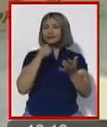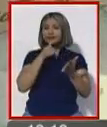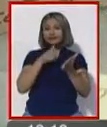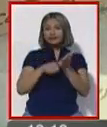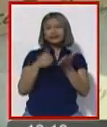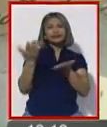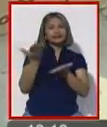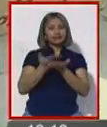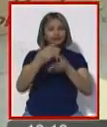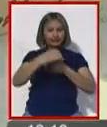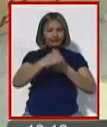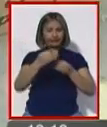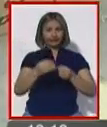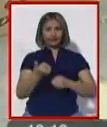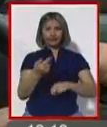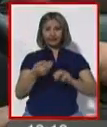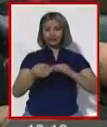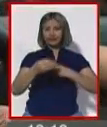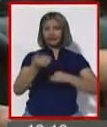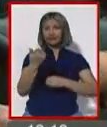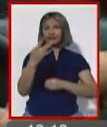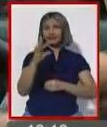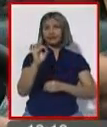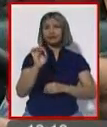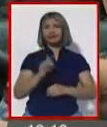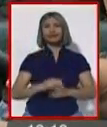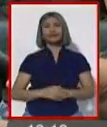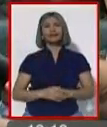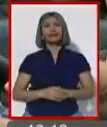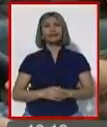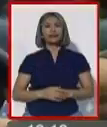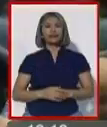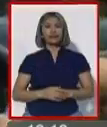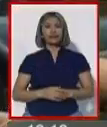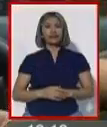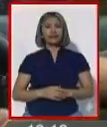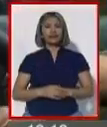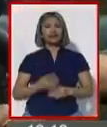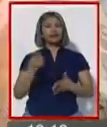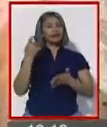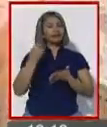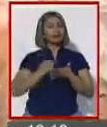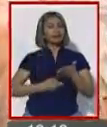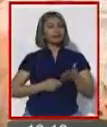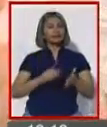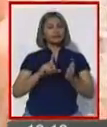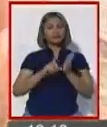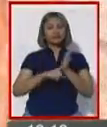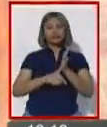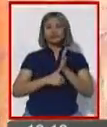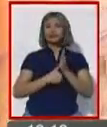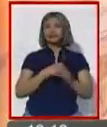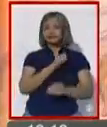acá en la oficina 18, para que se presente a pagar su multa. En las